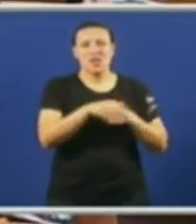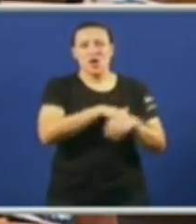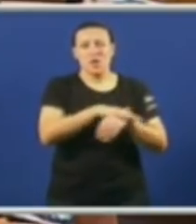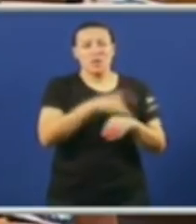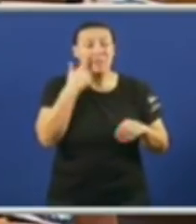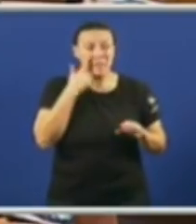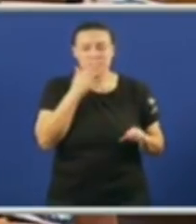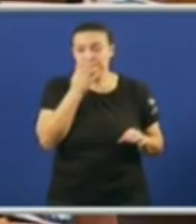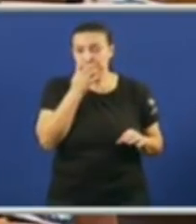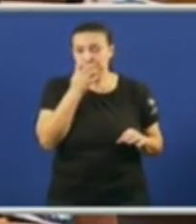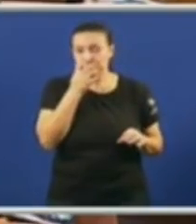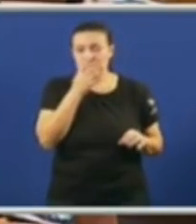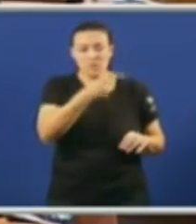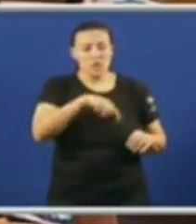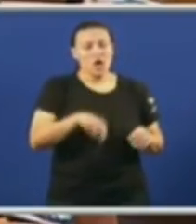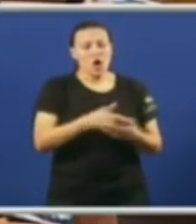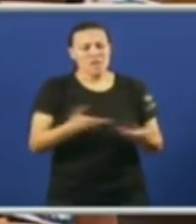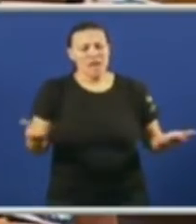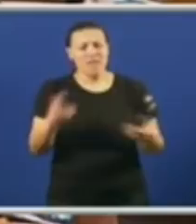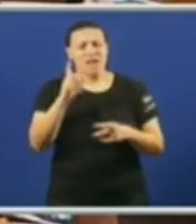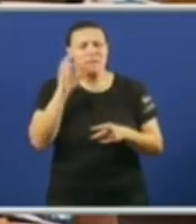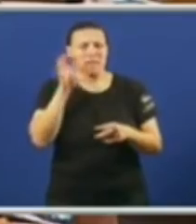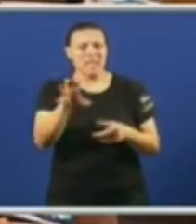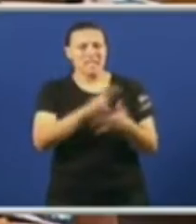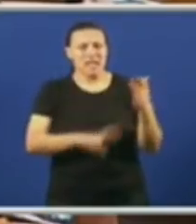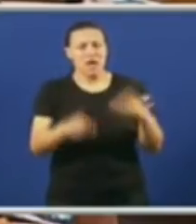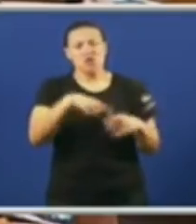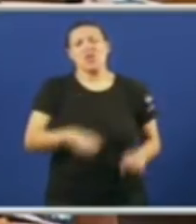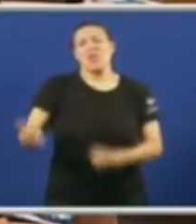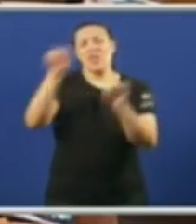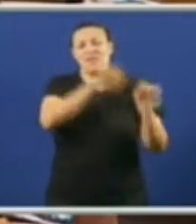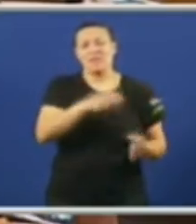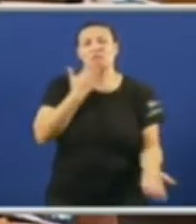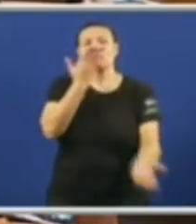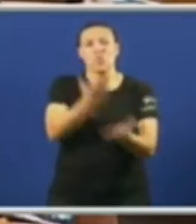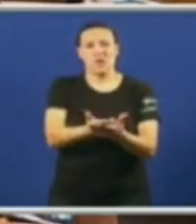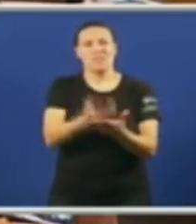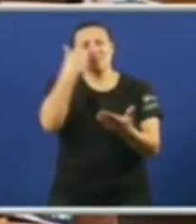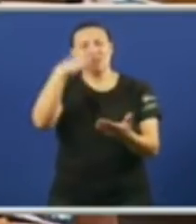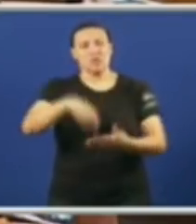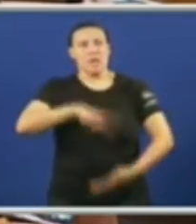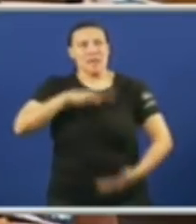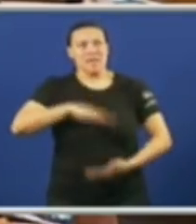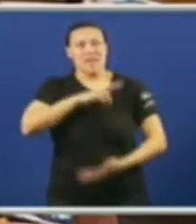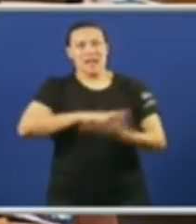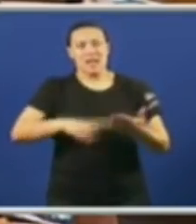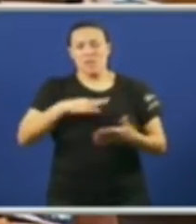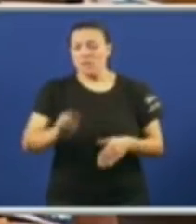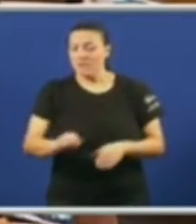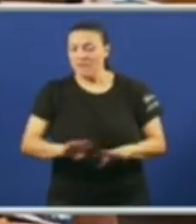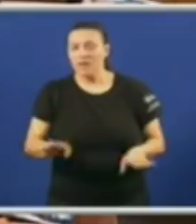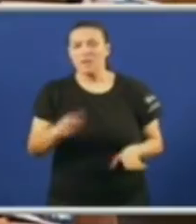goberno. Mire, nós confiamos neste país e claro que defendemos unha proposta que confía na plena capacidade de Galiza